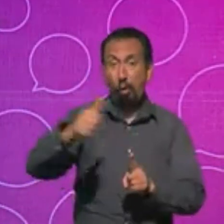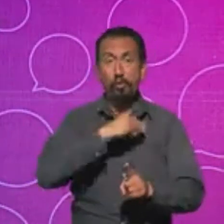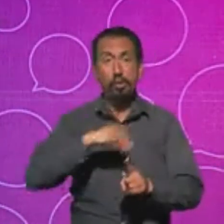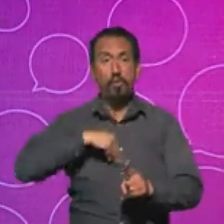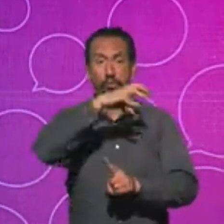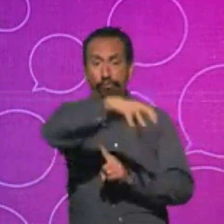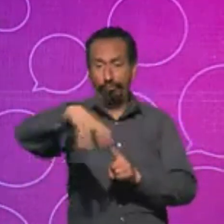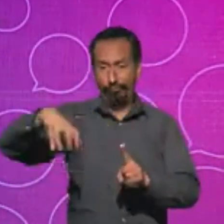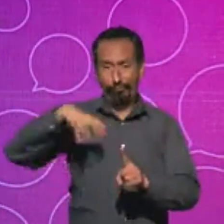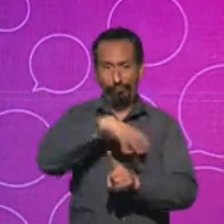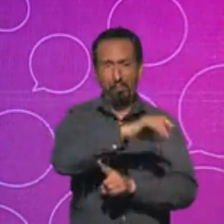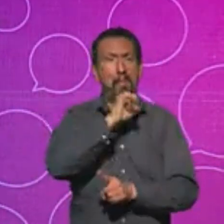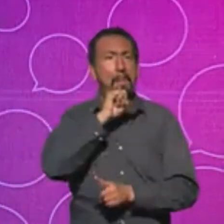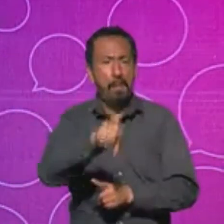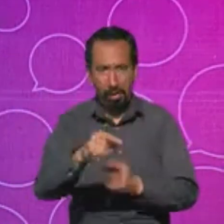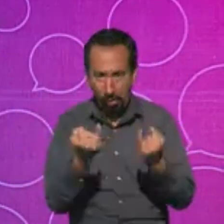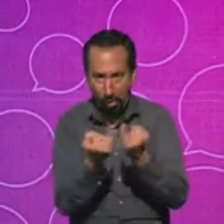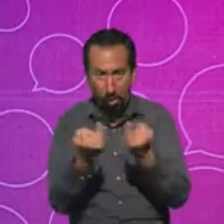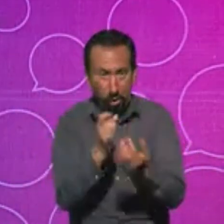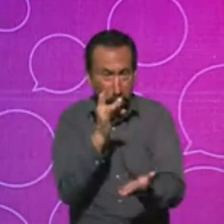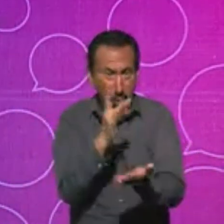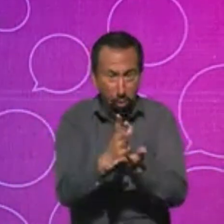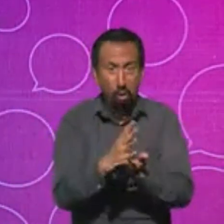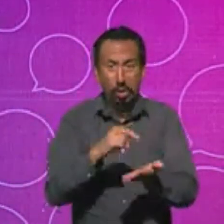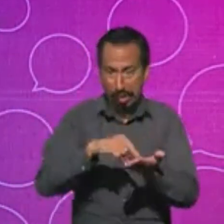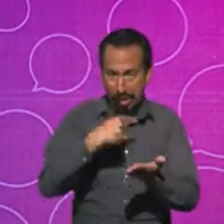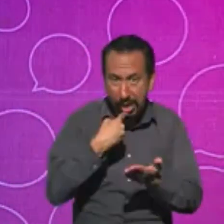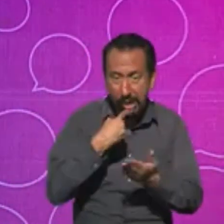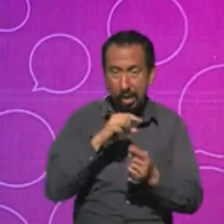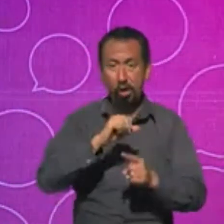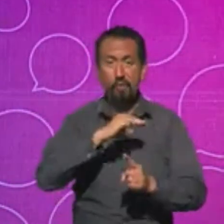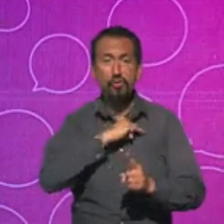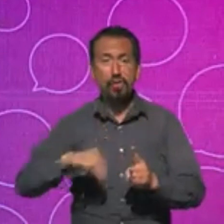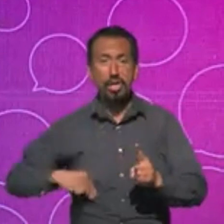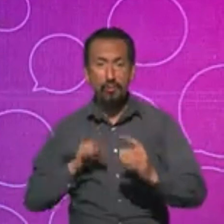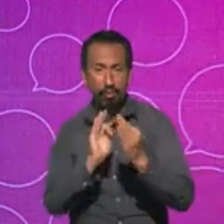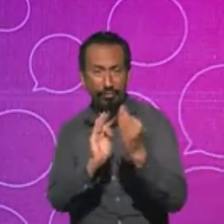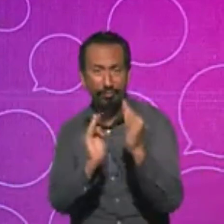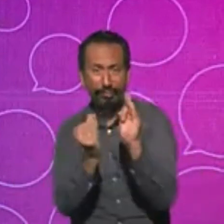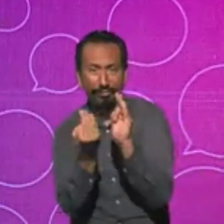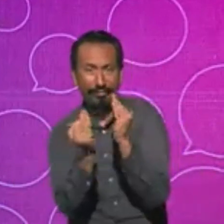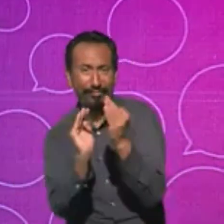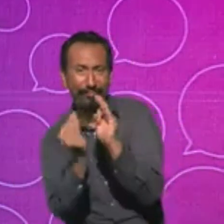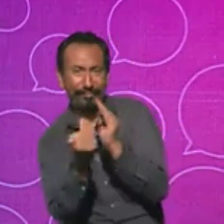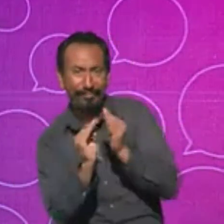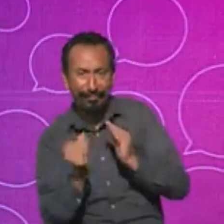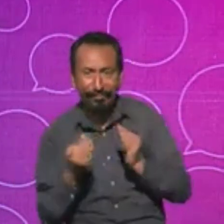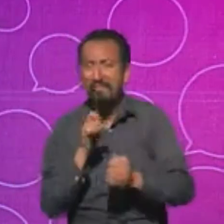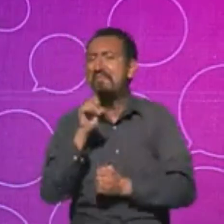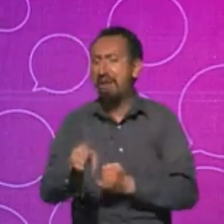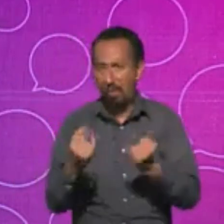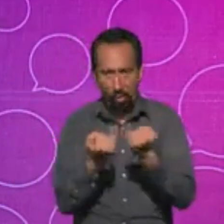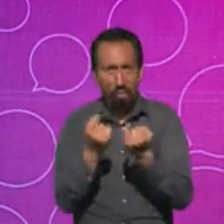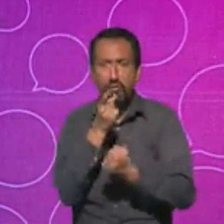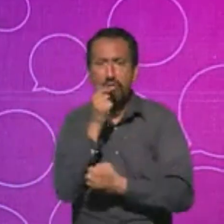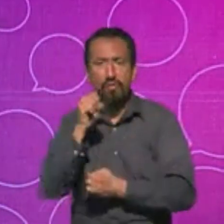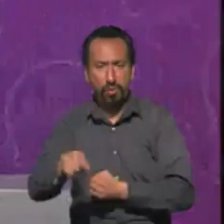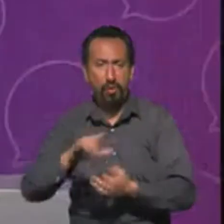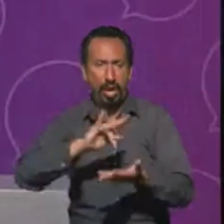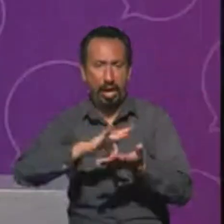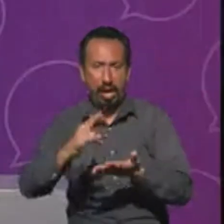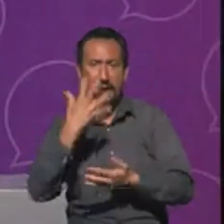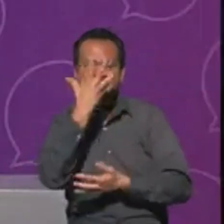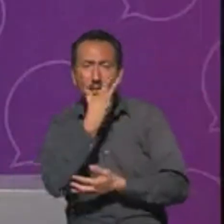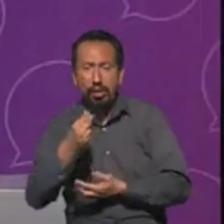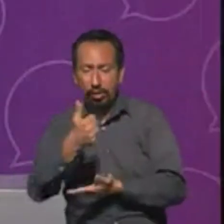ciudadanía no solamente celayense sino de los municipios que que con con nuestra hermosa ciudad Gracias muy